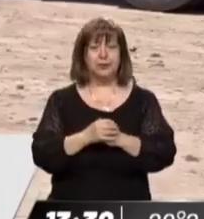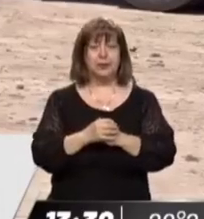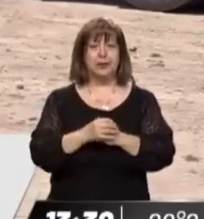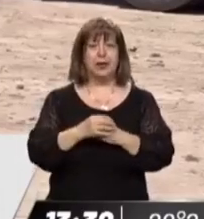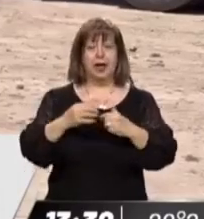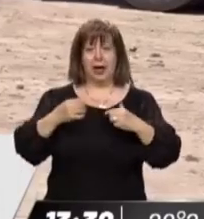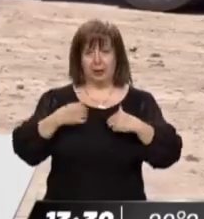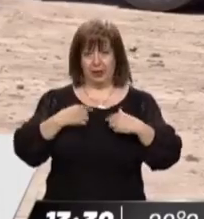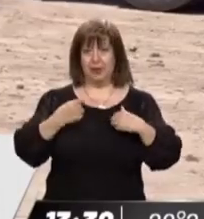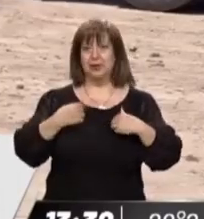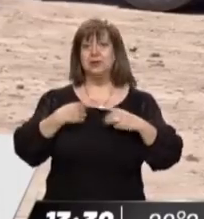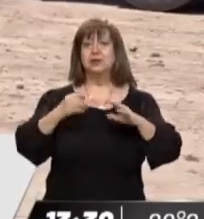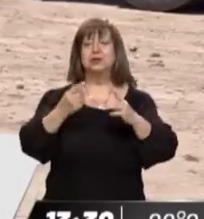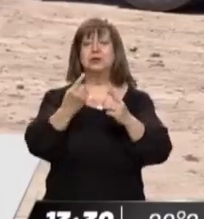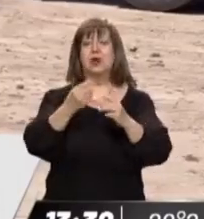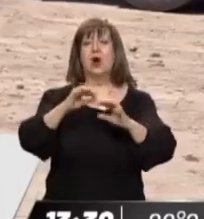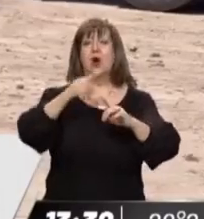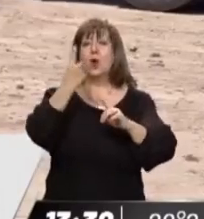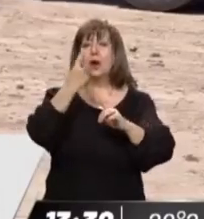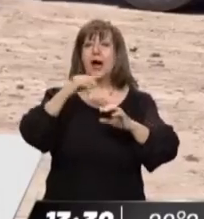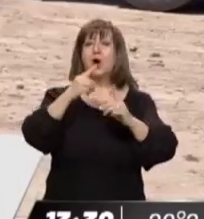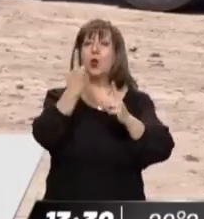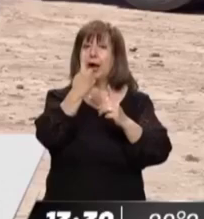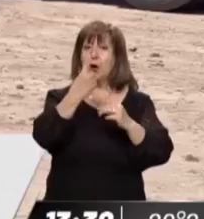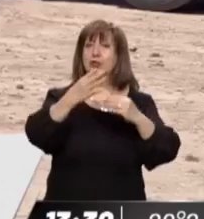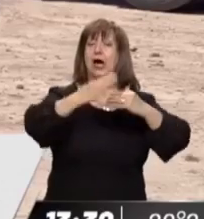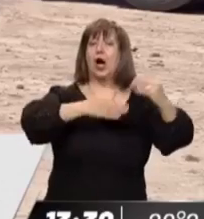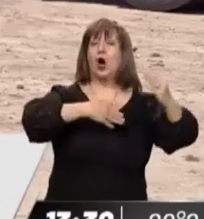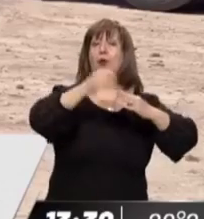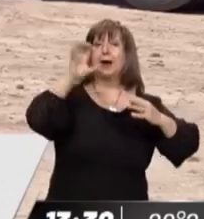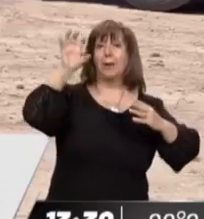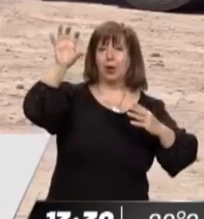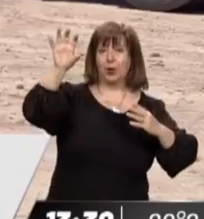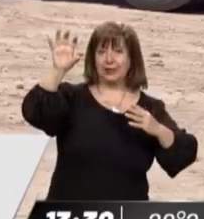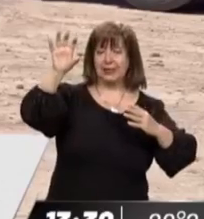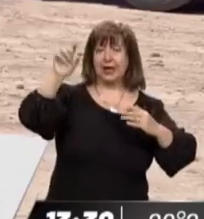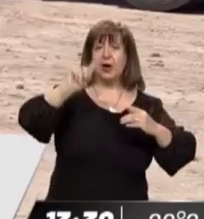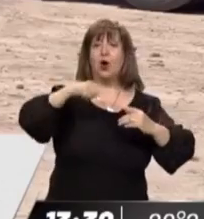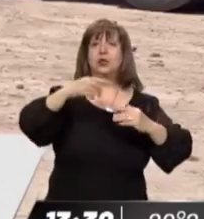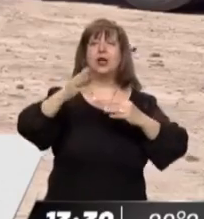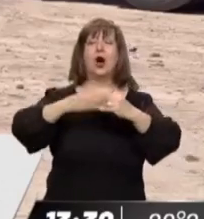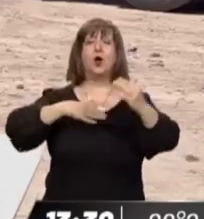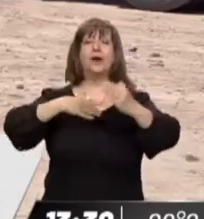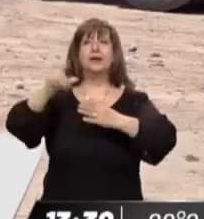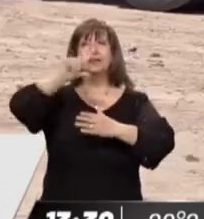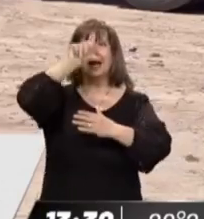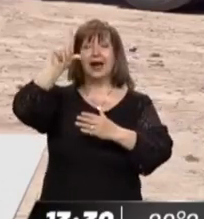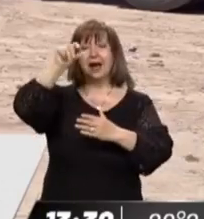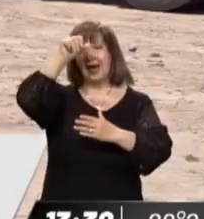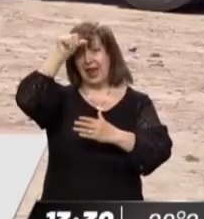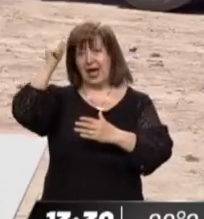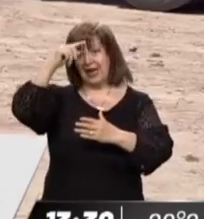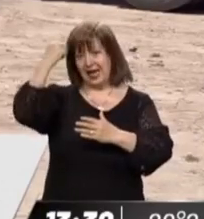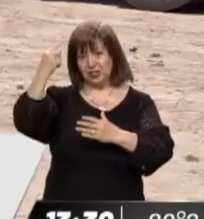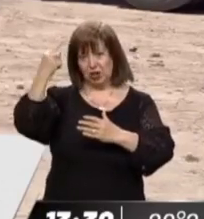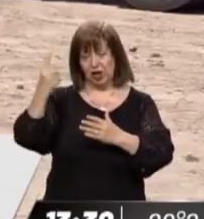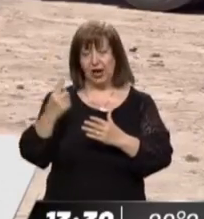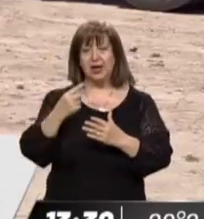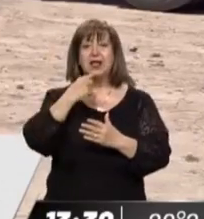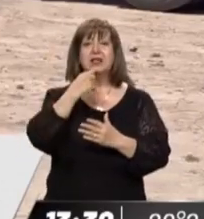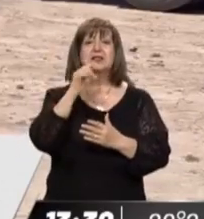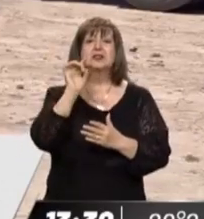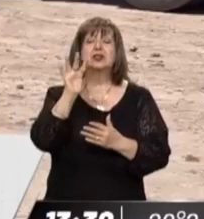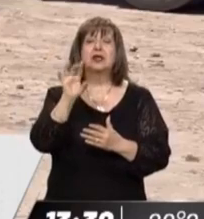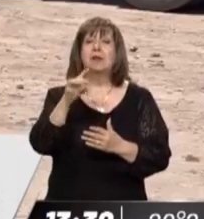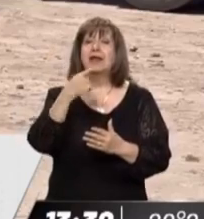Separemos lo que es obra provincial de obras nacionales, ¿no? El presidente lo que ha anunciado es la paralización por ahora de todas las